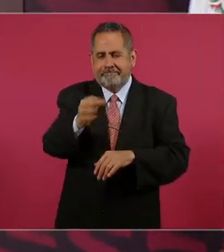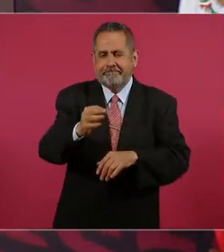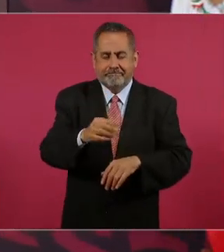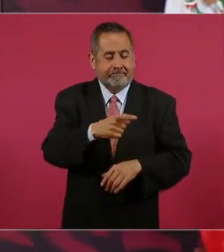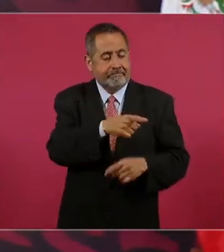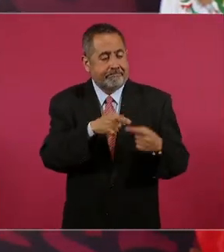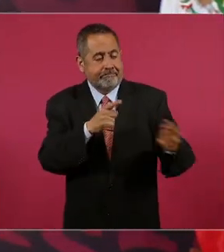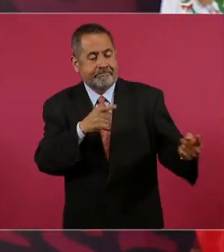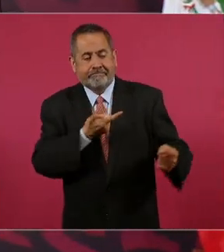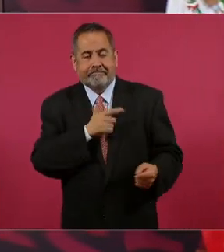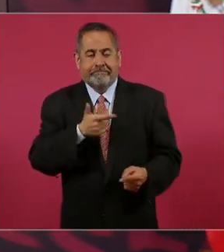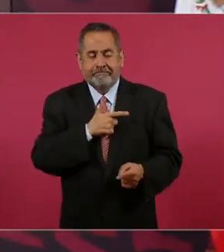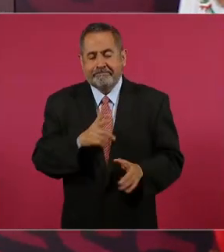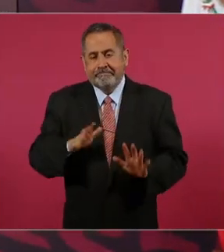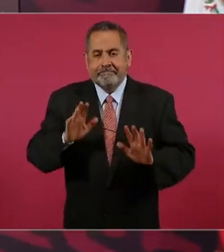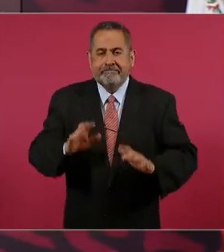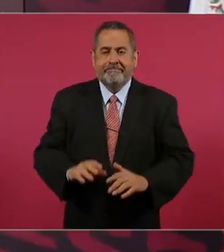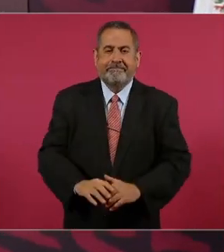adversarios